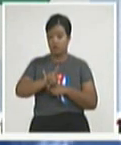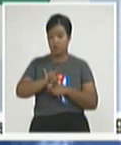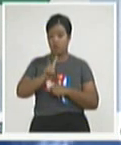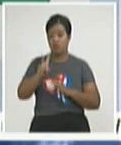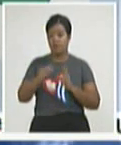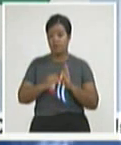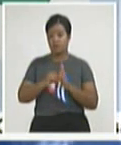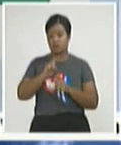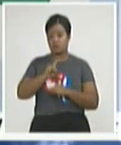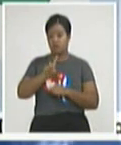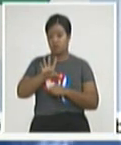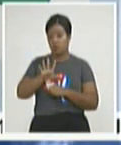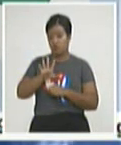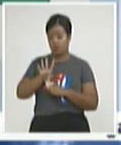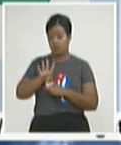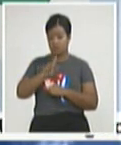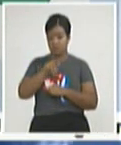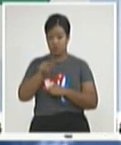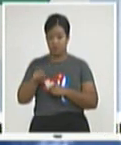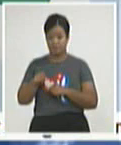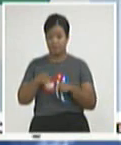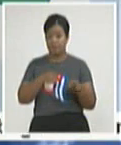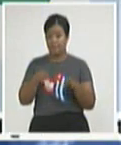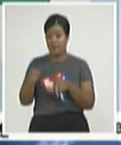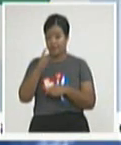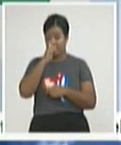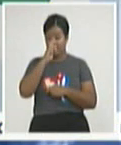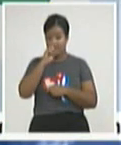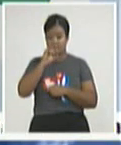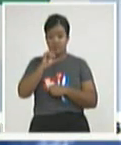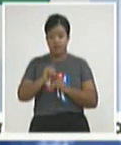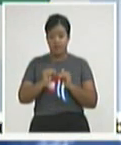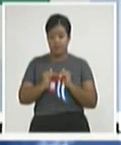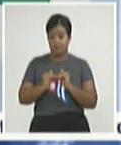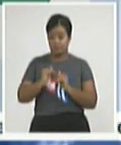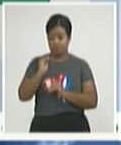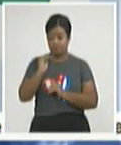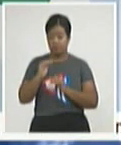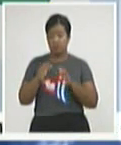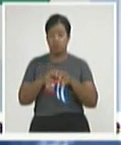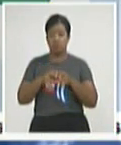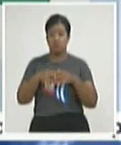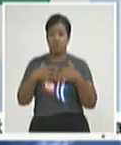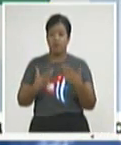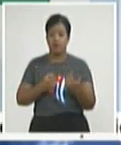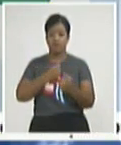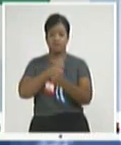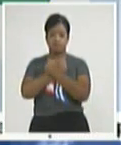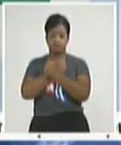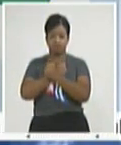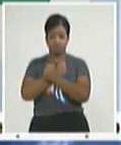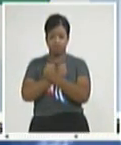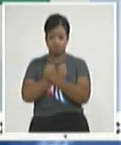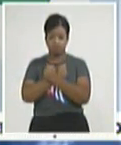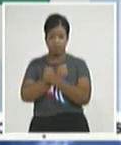2.154, y de 60 y más años, grupo de extremo riesgo,